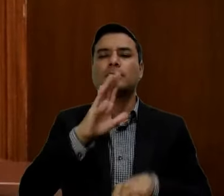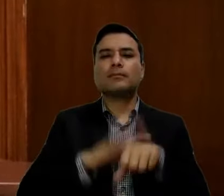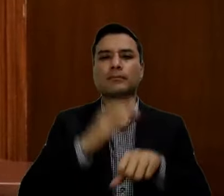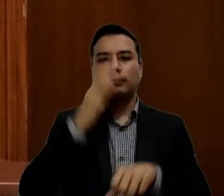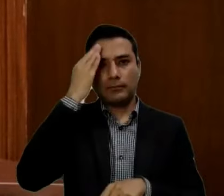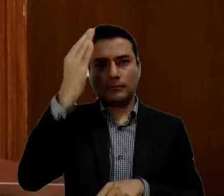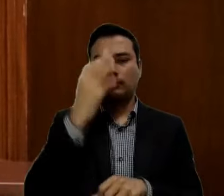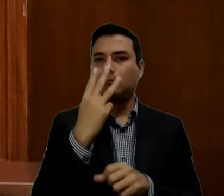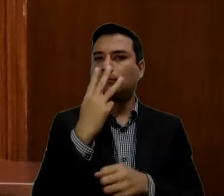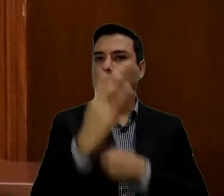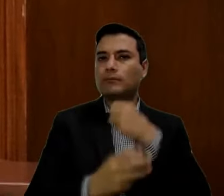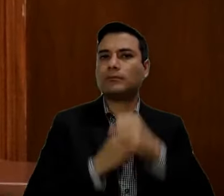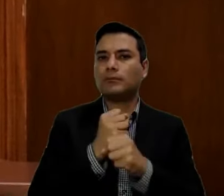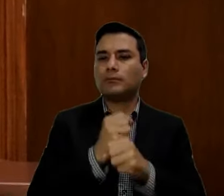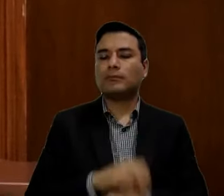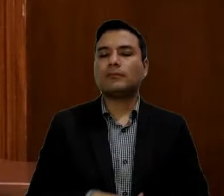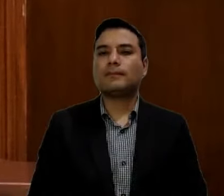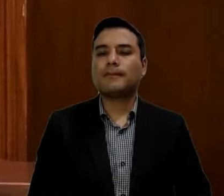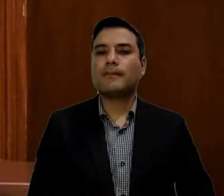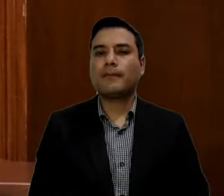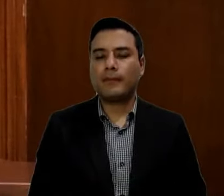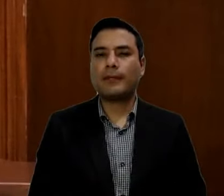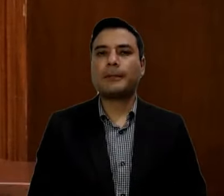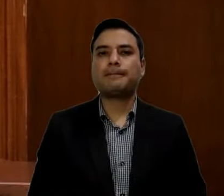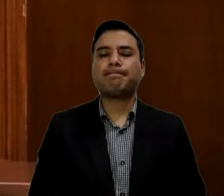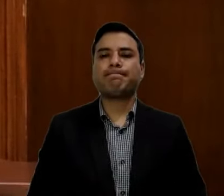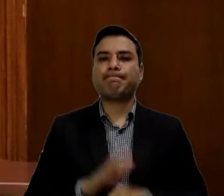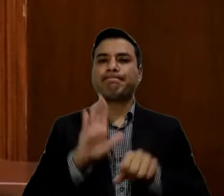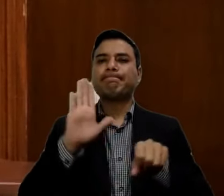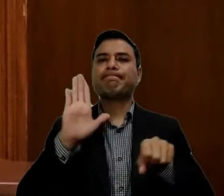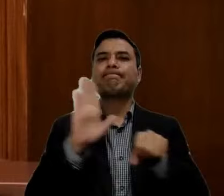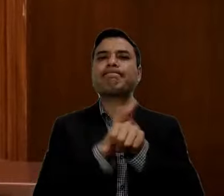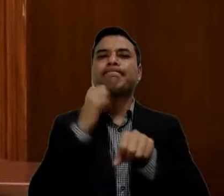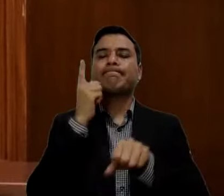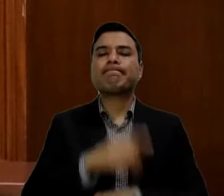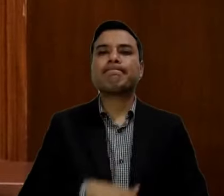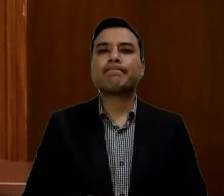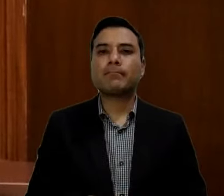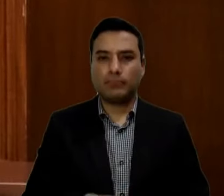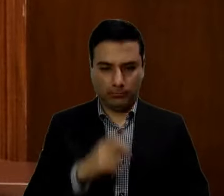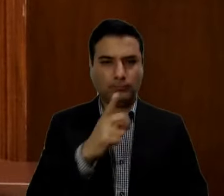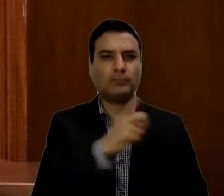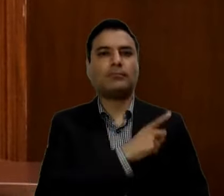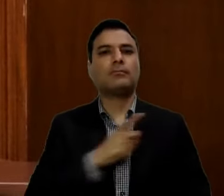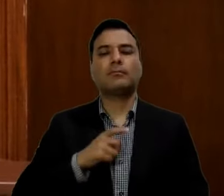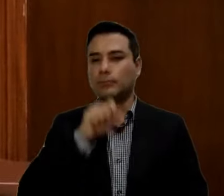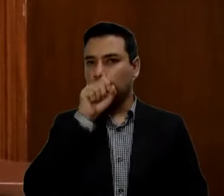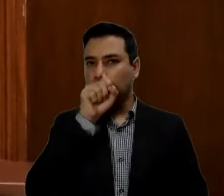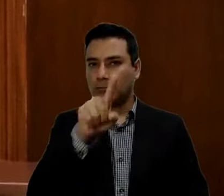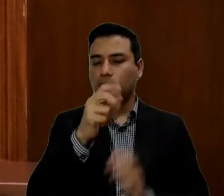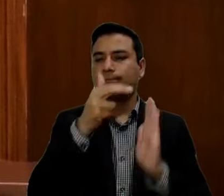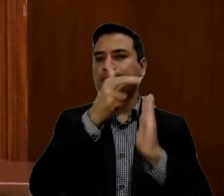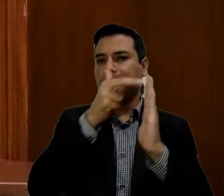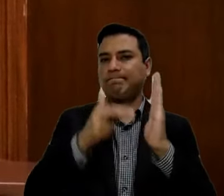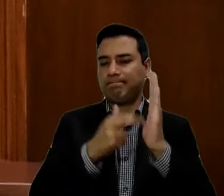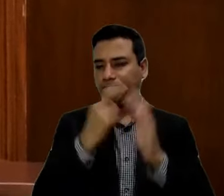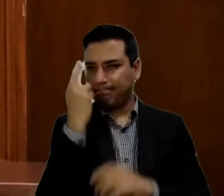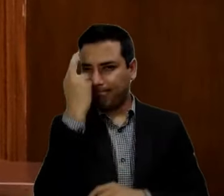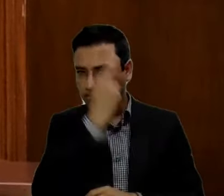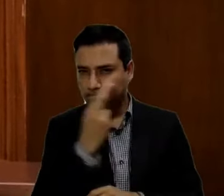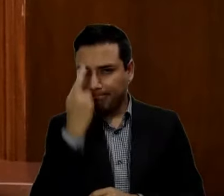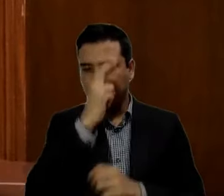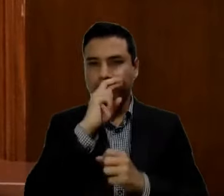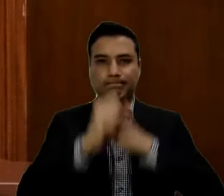entendido, en medios de revisión anual que se deberán contemplar en los reglamentos vigentes.